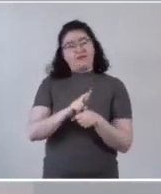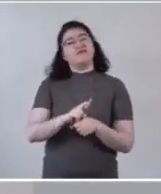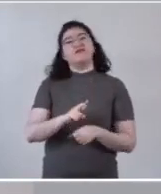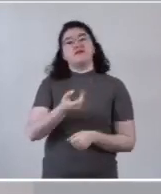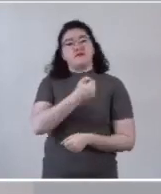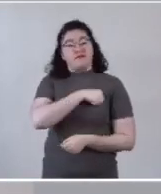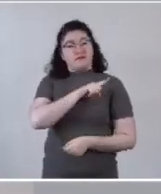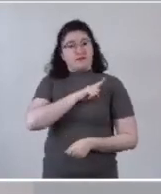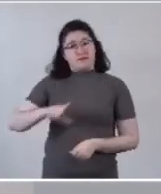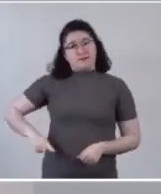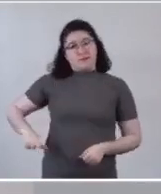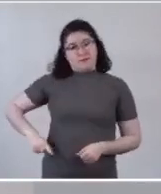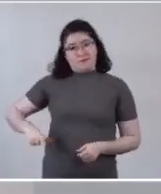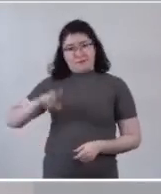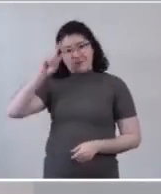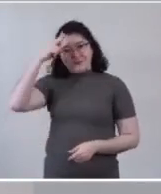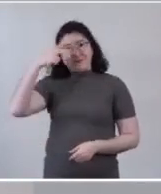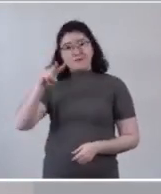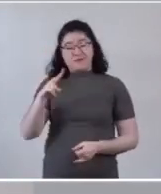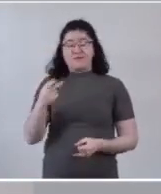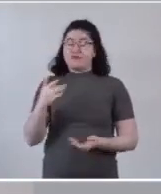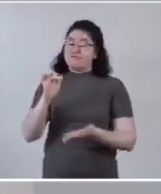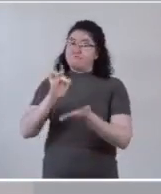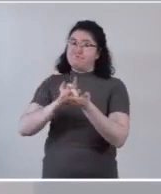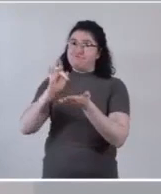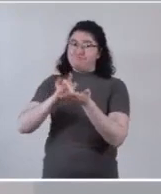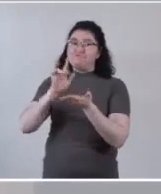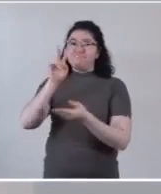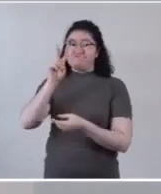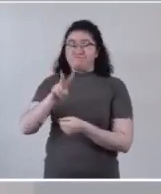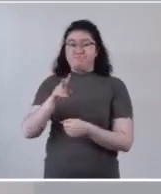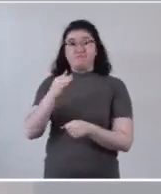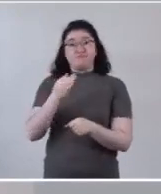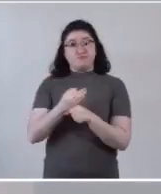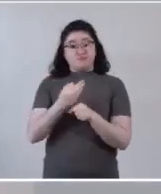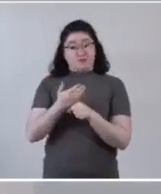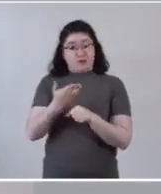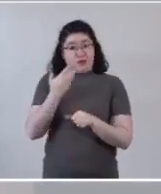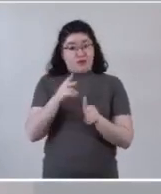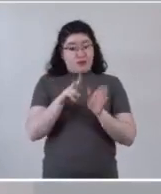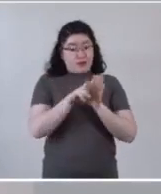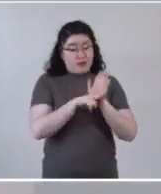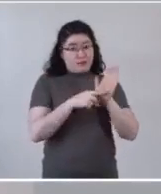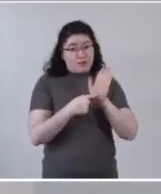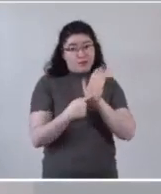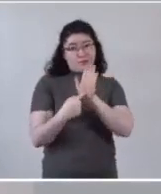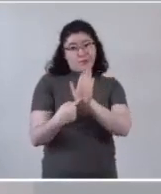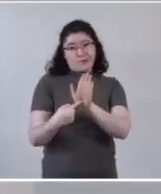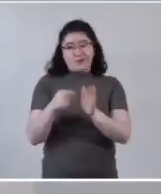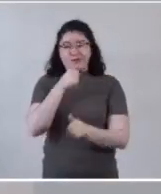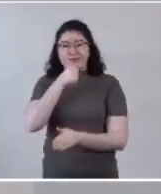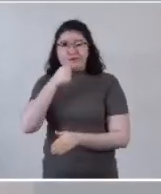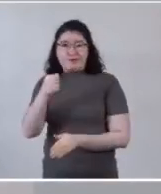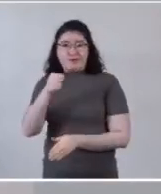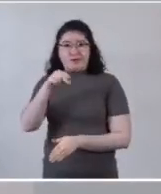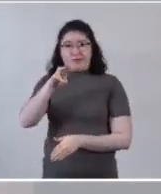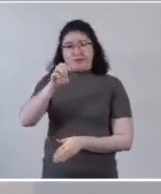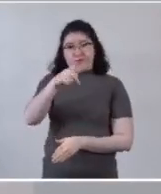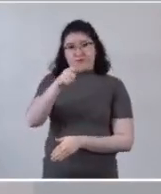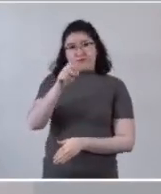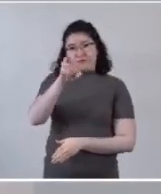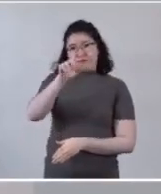de México, y que agradecemos mucho. Y antes de pasarles el video y darle la palabra a Maximiliano, al